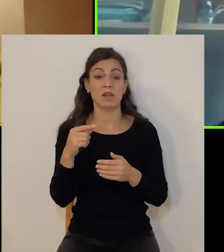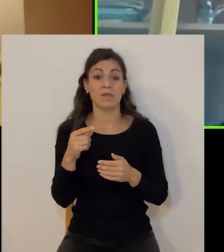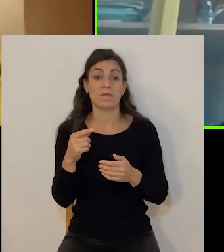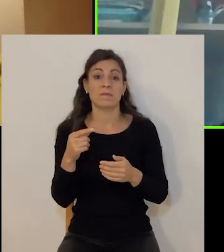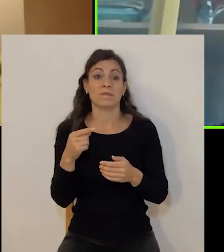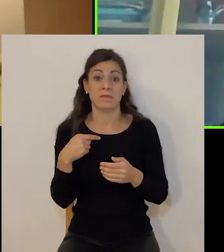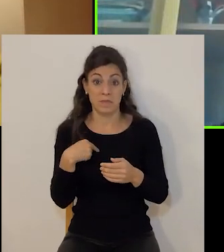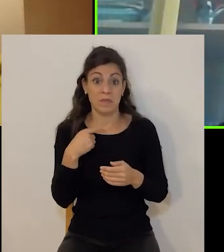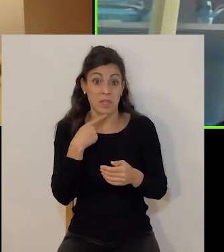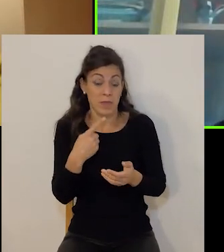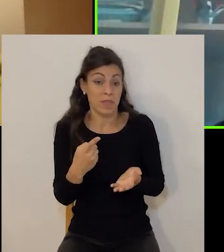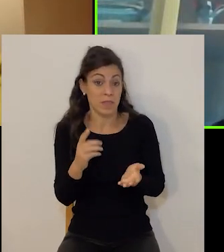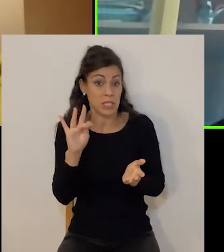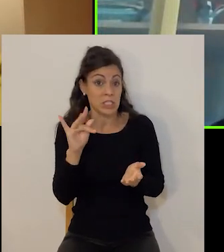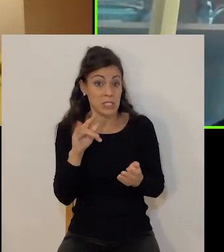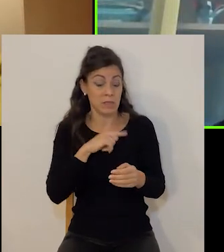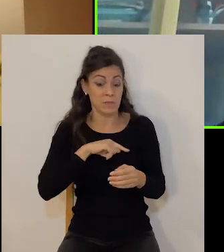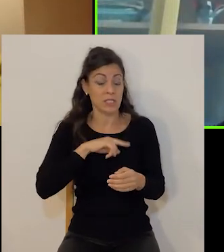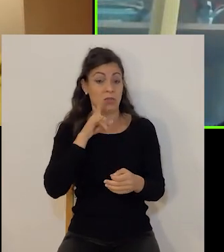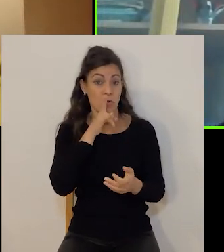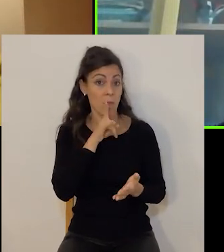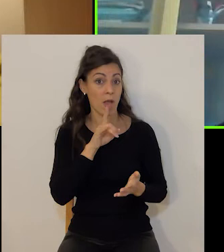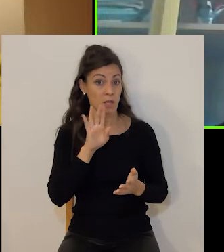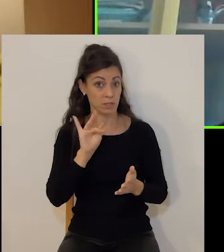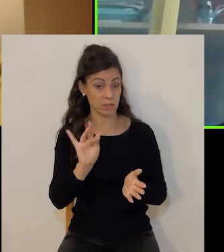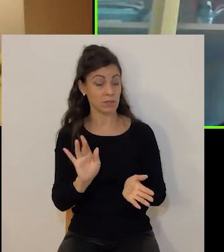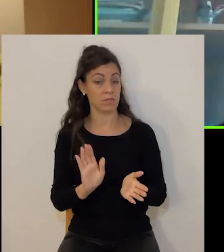mal, y hijo,